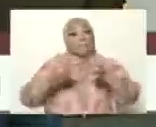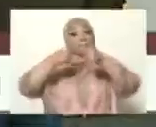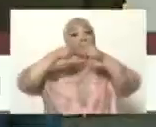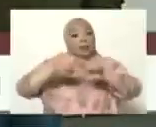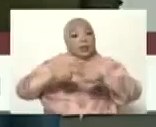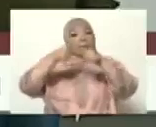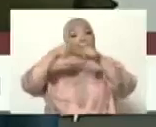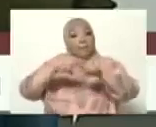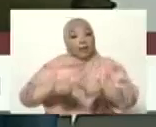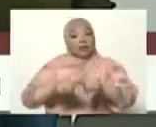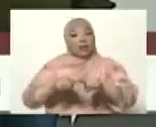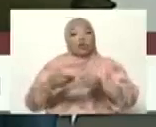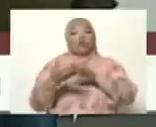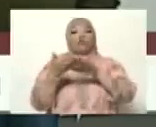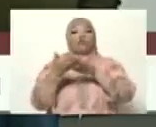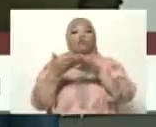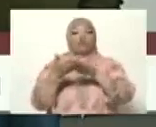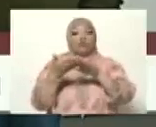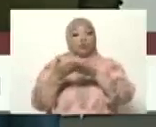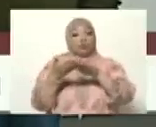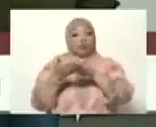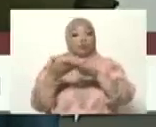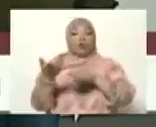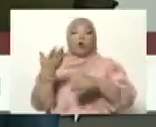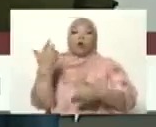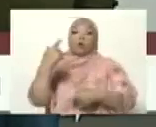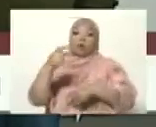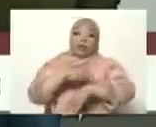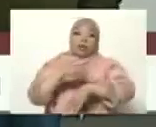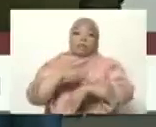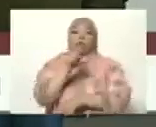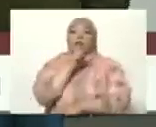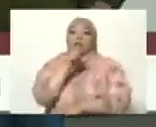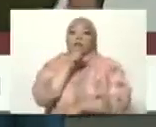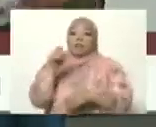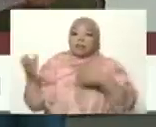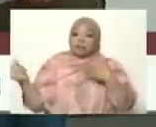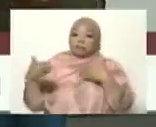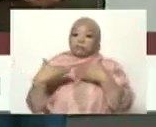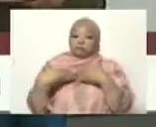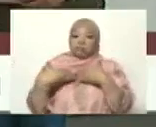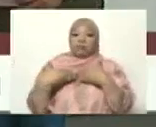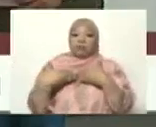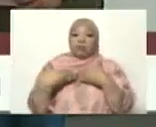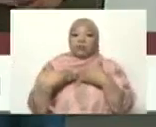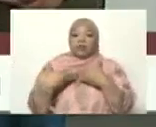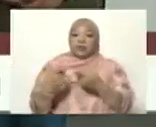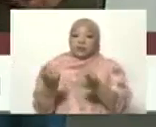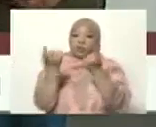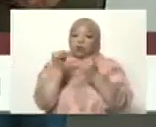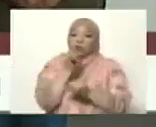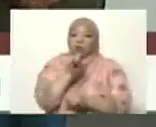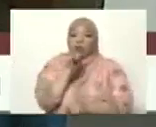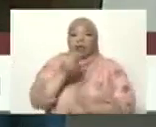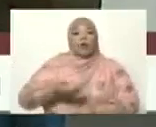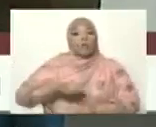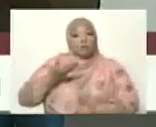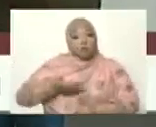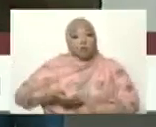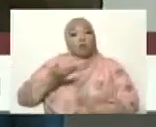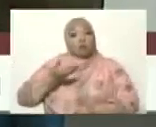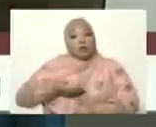exigen cantidades de recursos que ustedes saben por estos tiempos complejos del bloqueo, se informa. Pero lo importante es